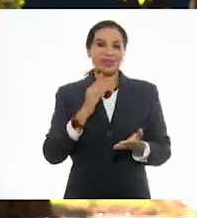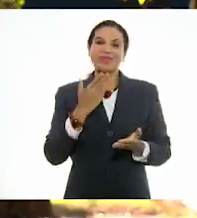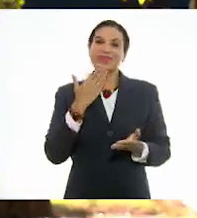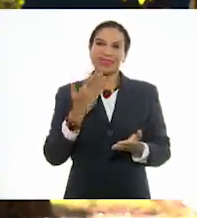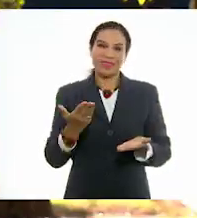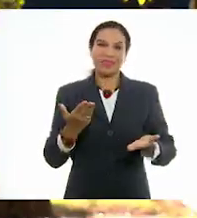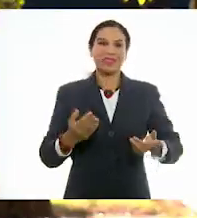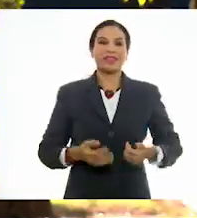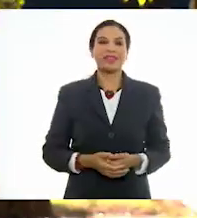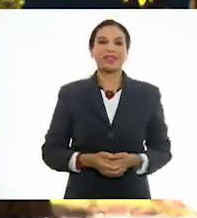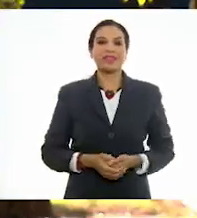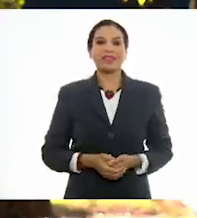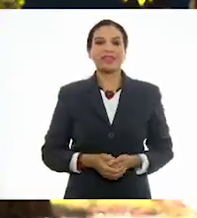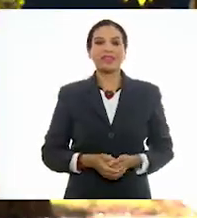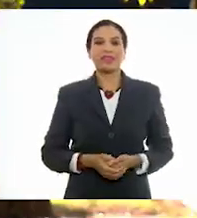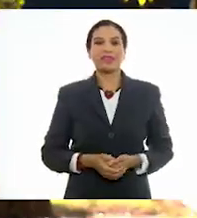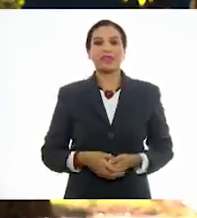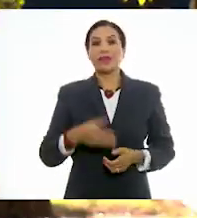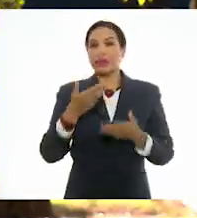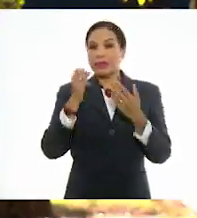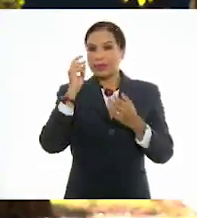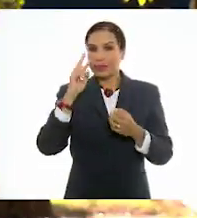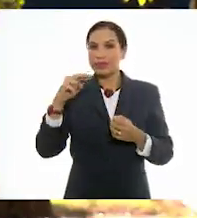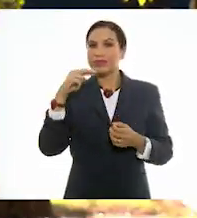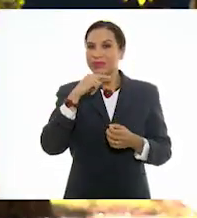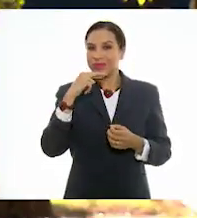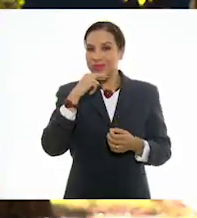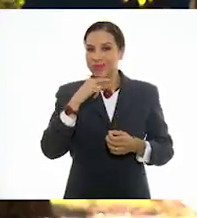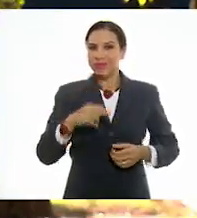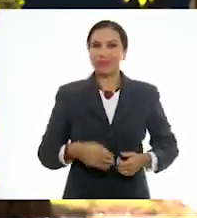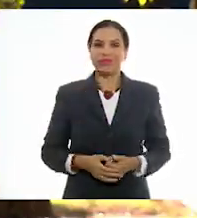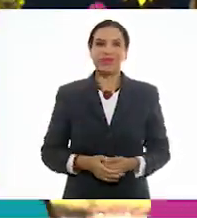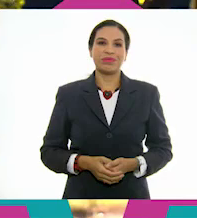¡Muy bien! ¡Nos vemos pronto!